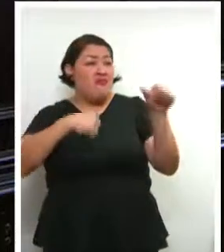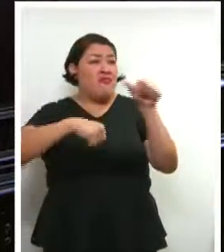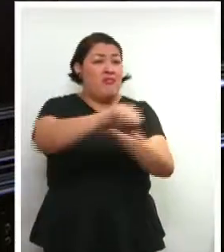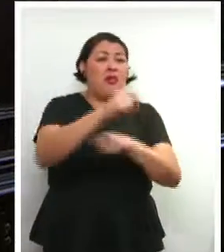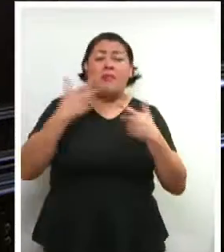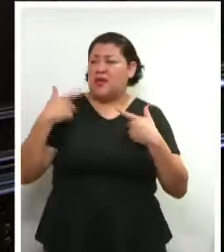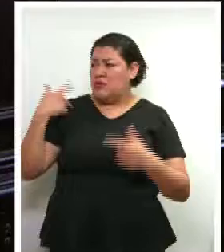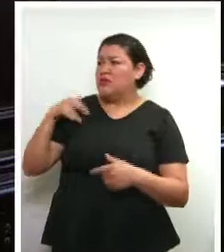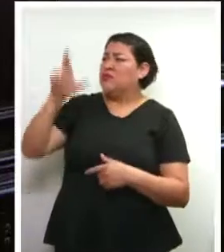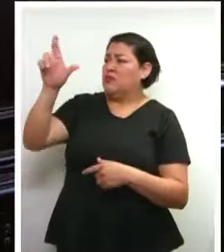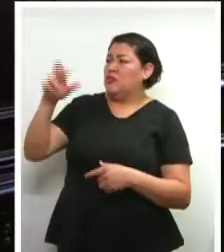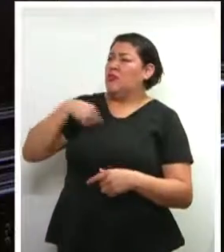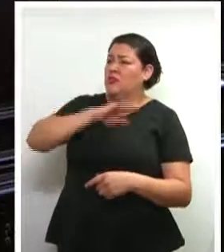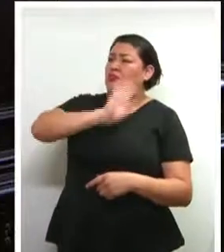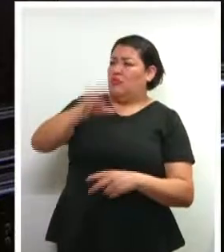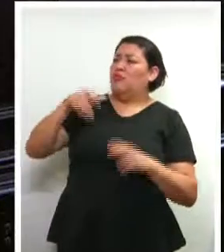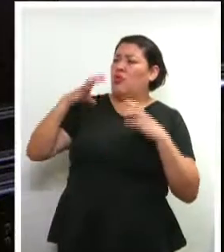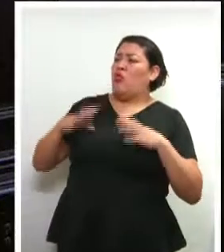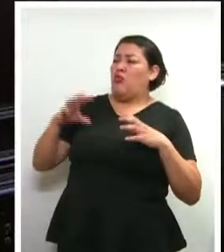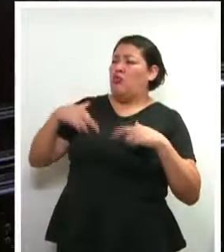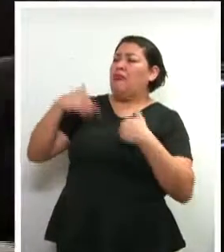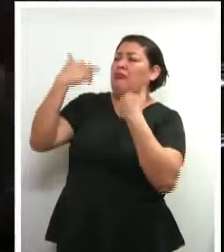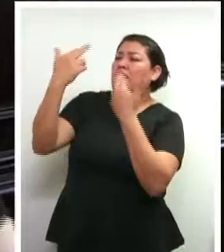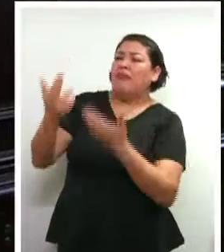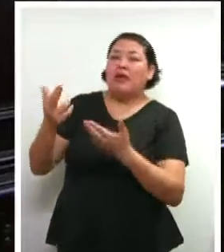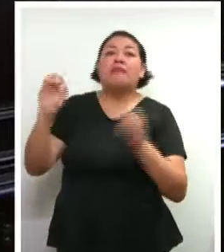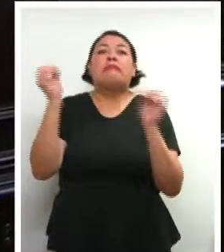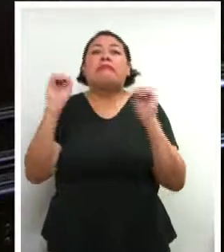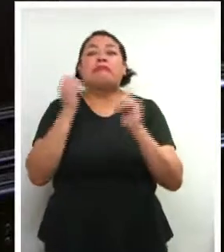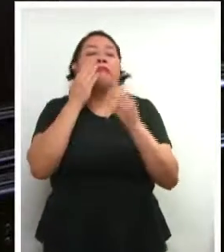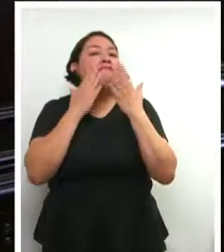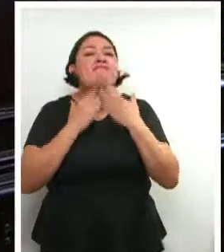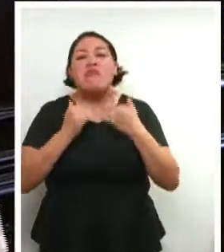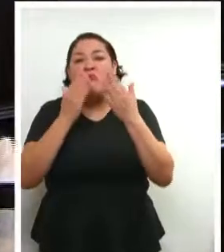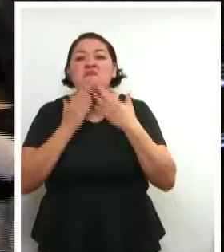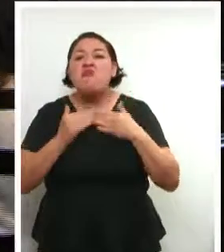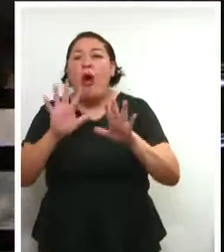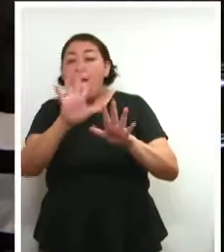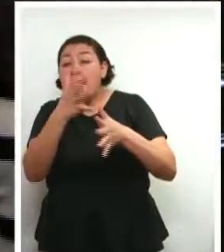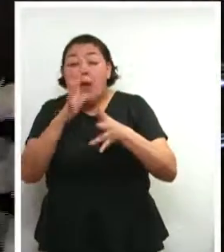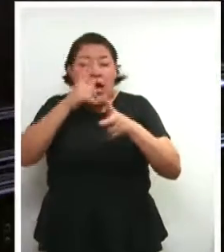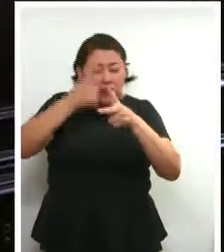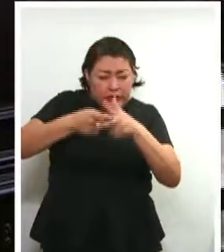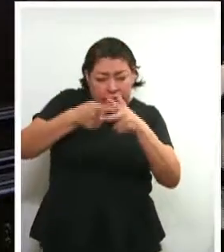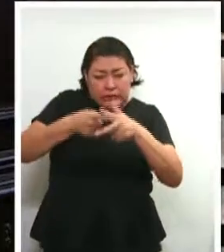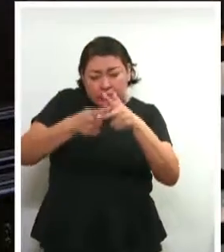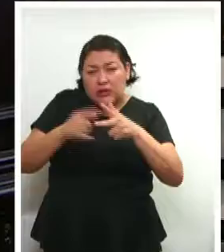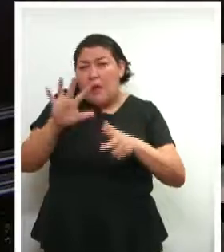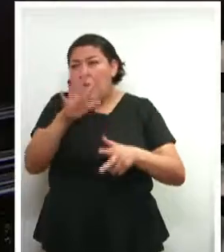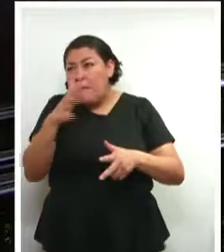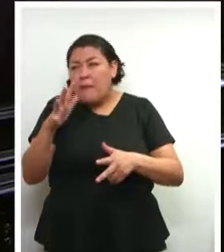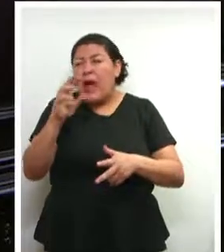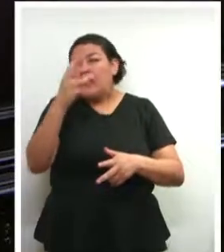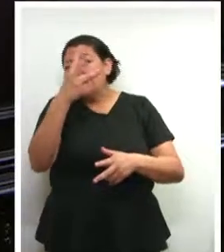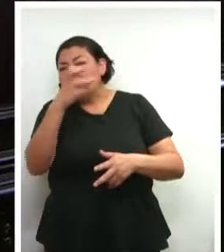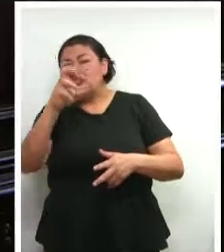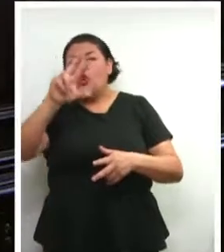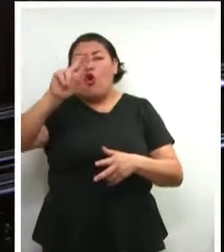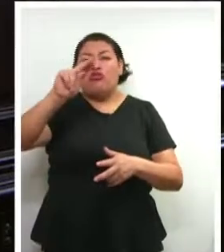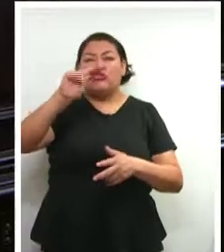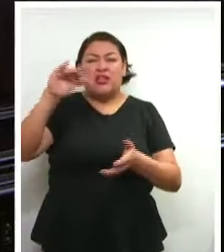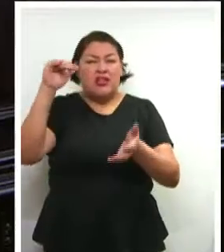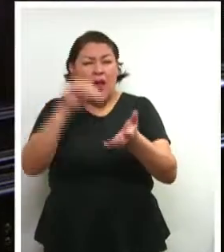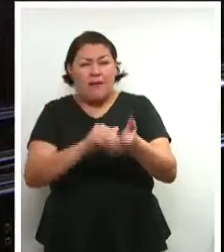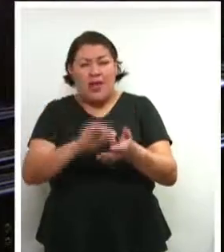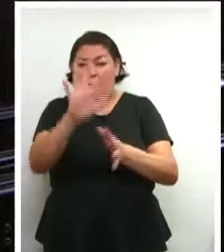donadores voluntarios. Se calcula que podrían ascender anualmente a 380,000 según